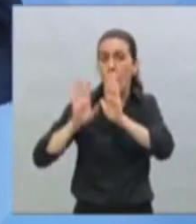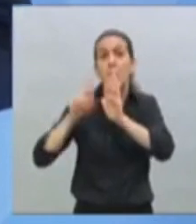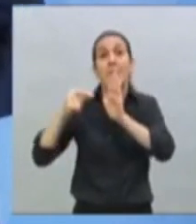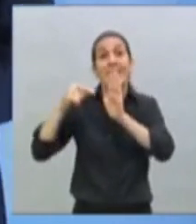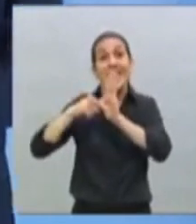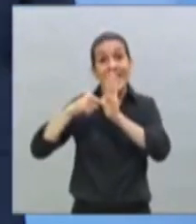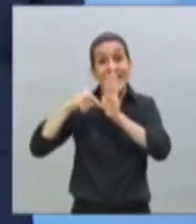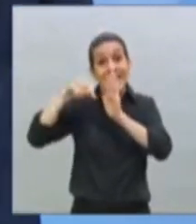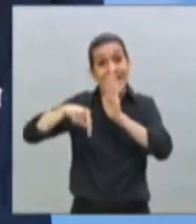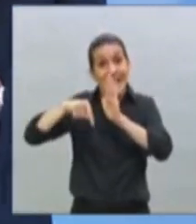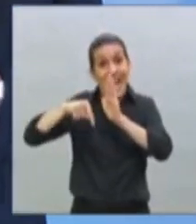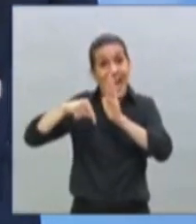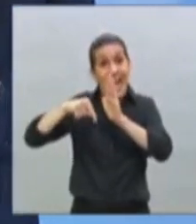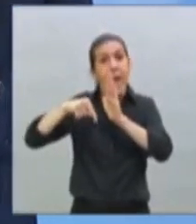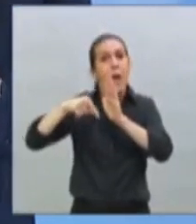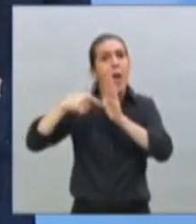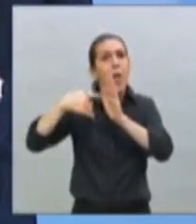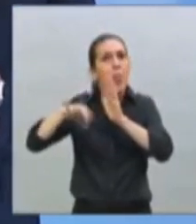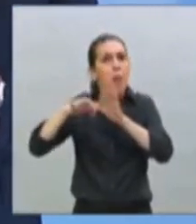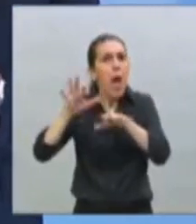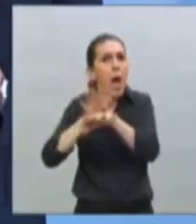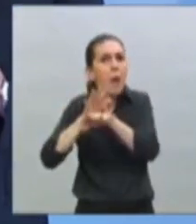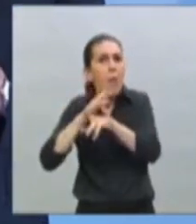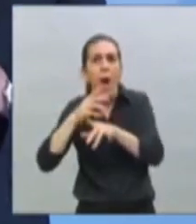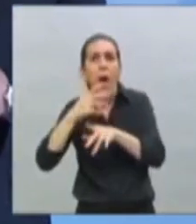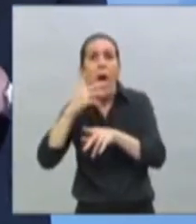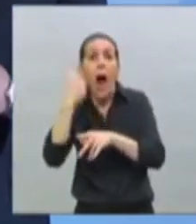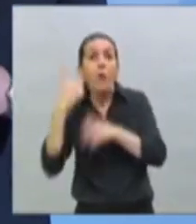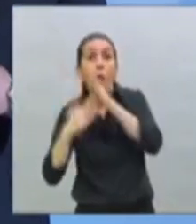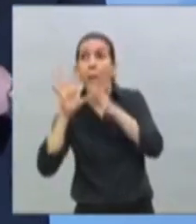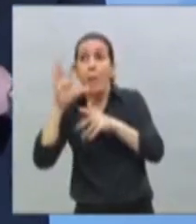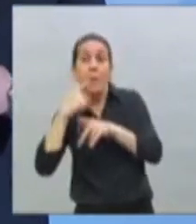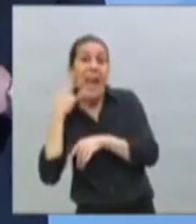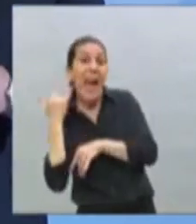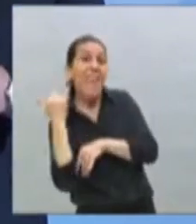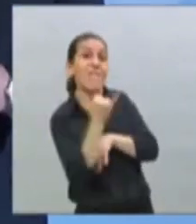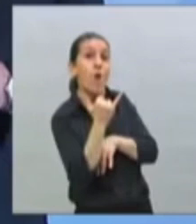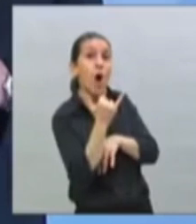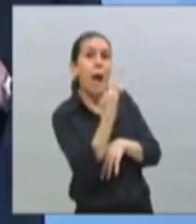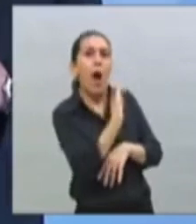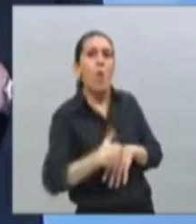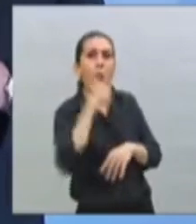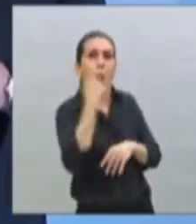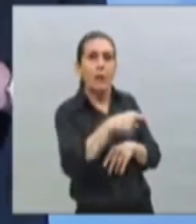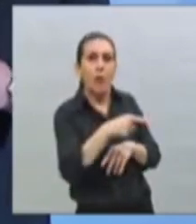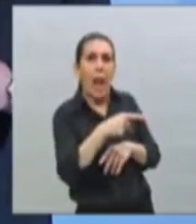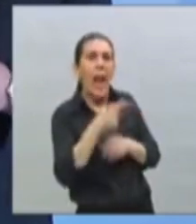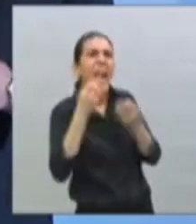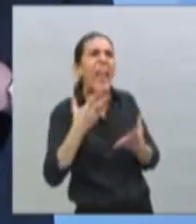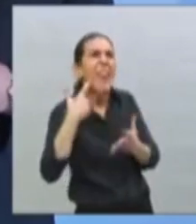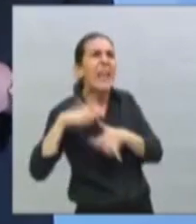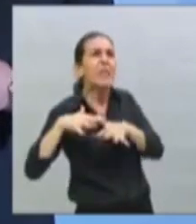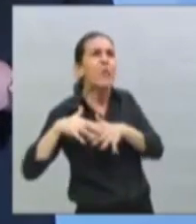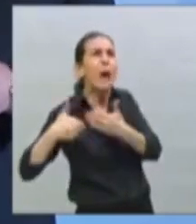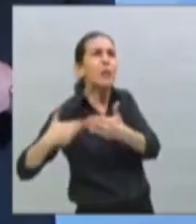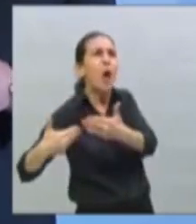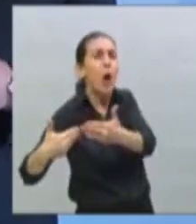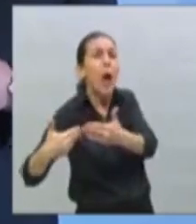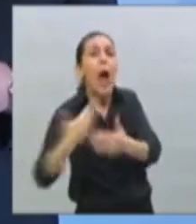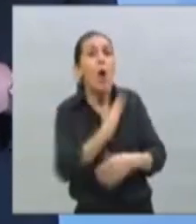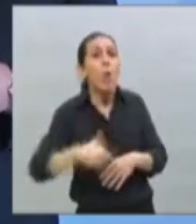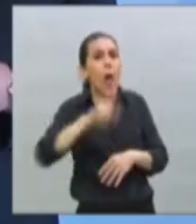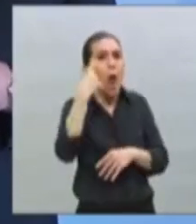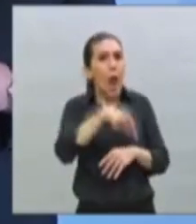mantener informado al Gobierno Nacional sobre cómo evolucionan los casos. Y el Gobierno Nacional va a hacer un seguimiento estricto